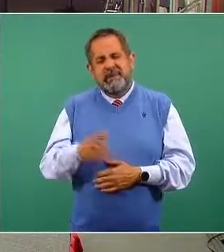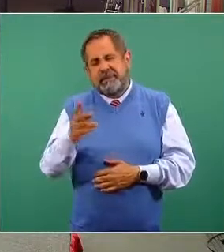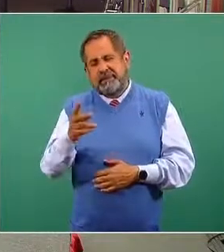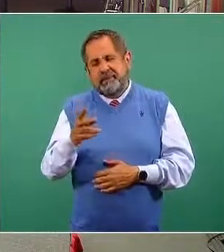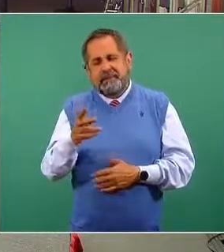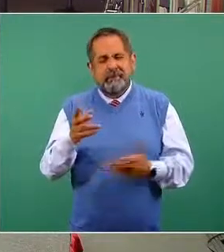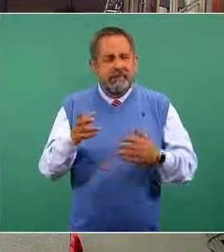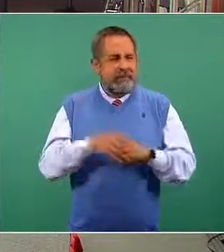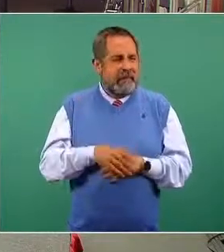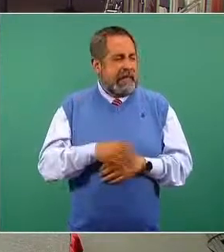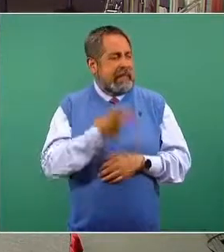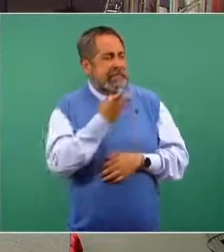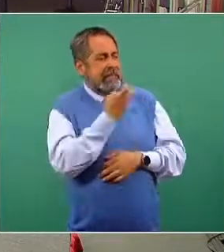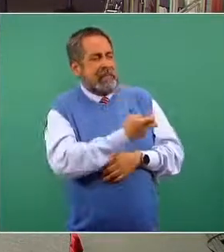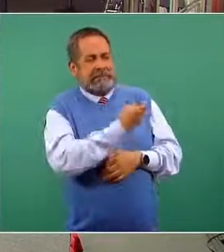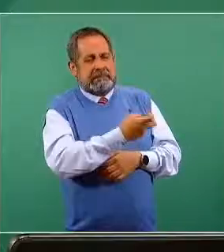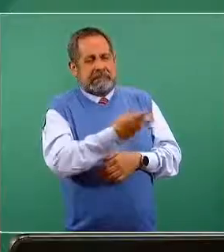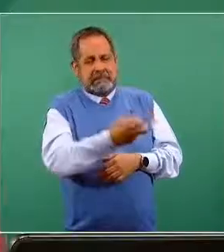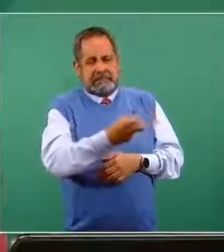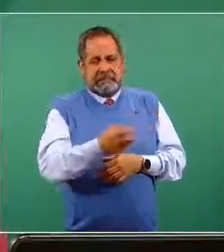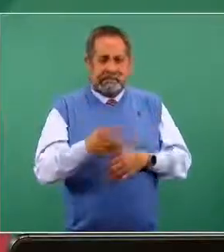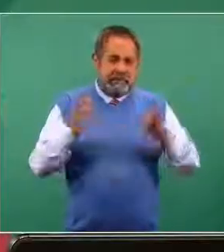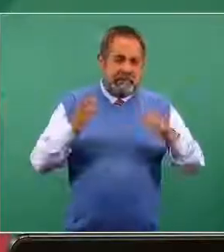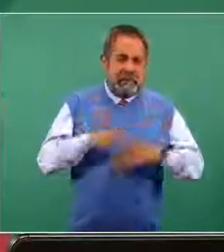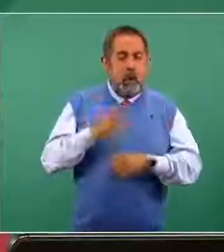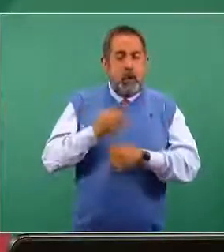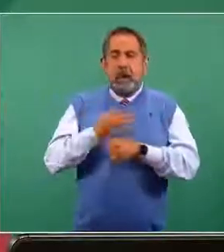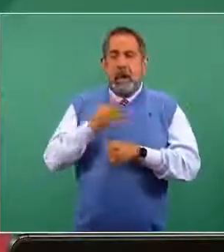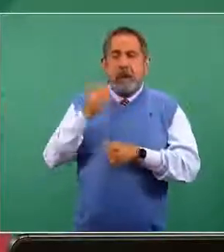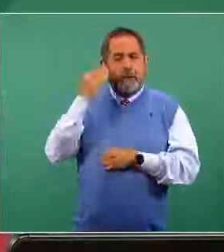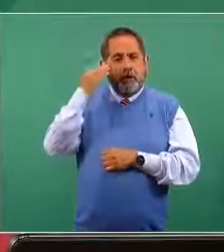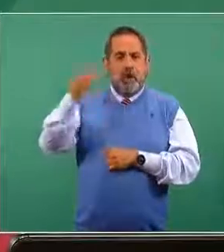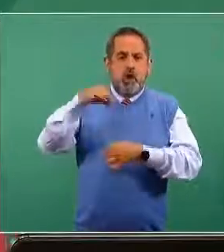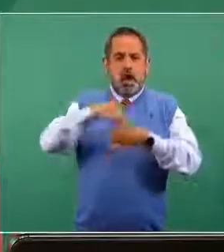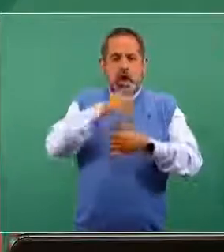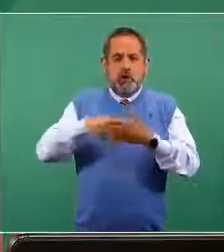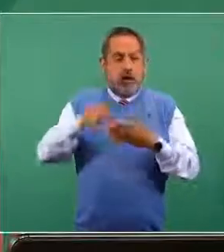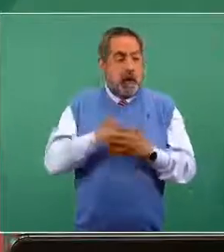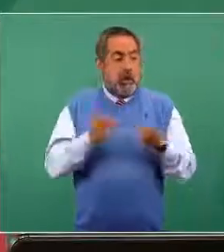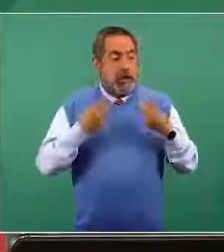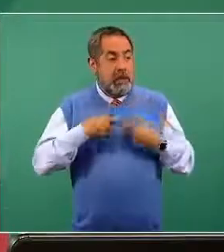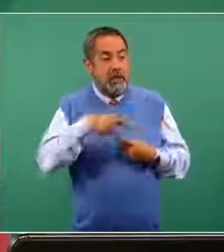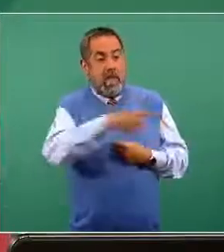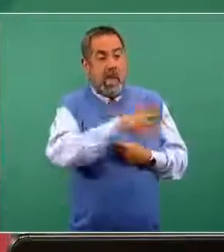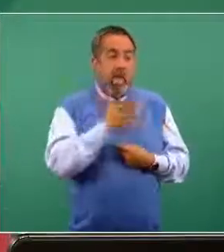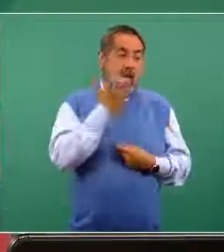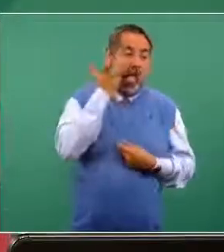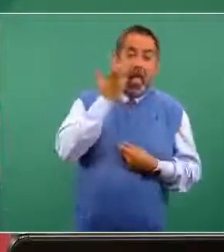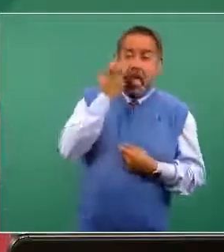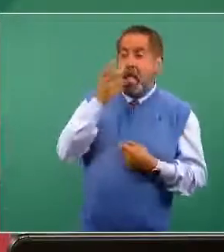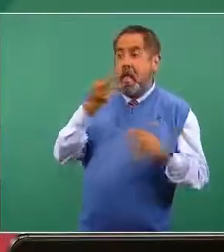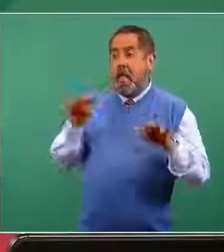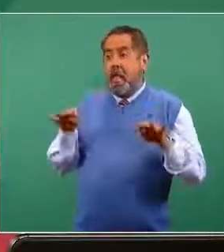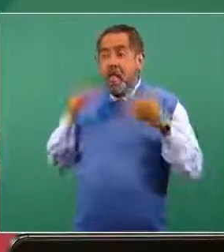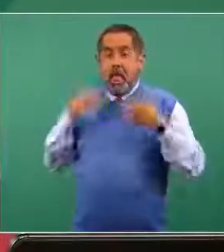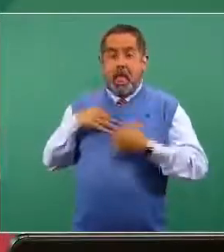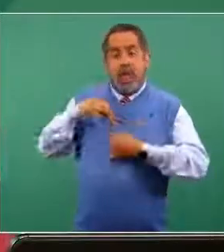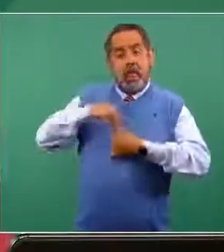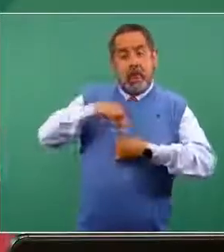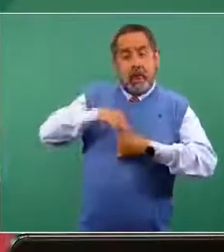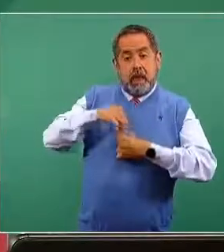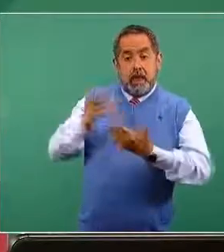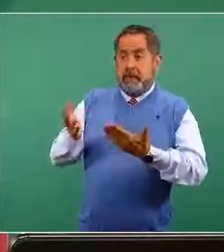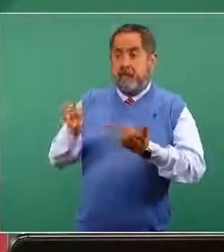referir a ninguna de las personas, además estamos en el periodo electoral y sé que muchas de estas intenciones tienen que ver con